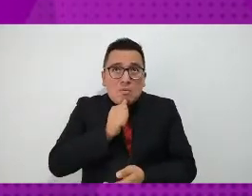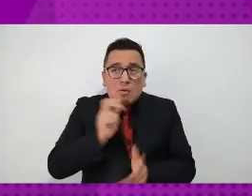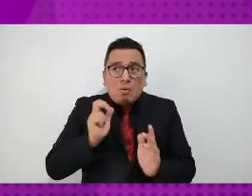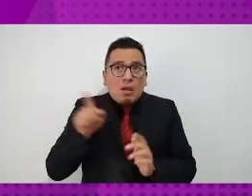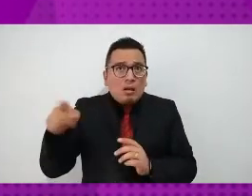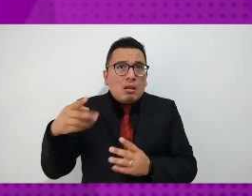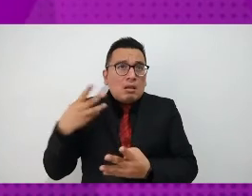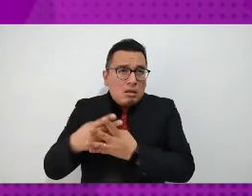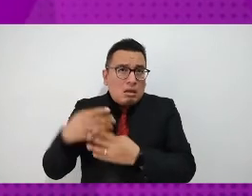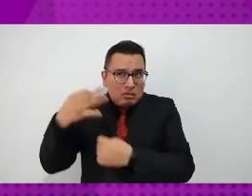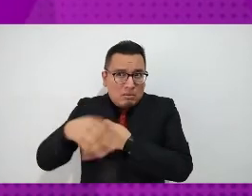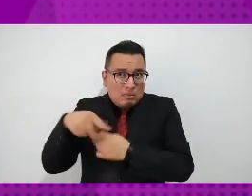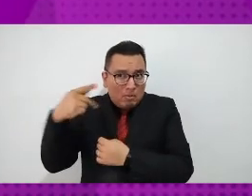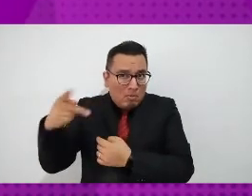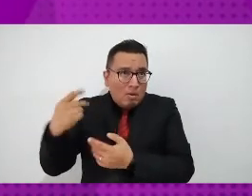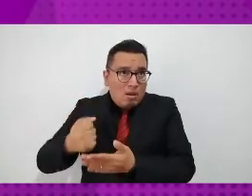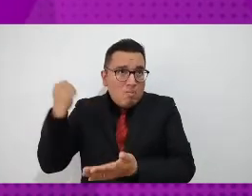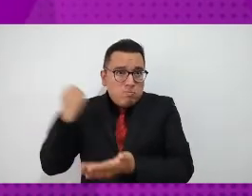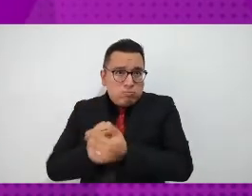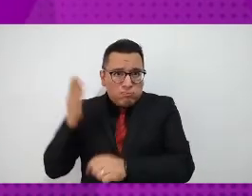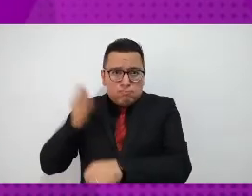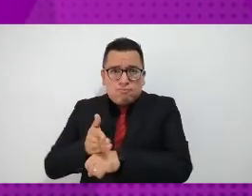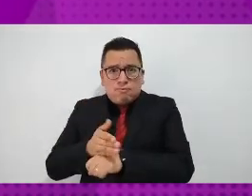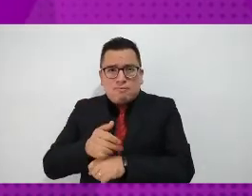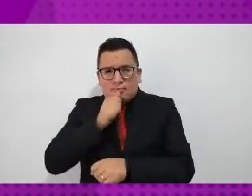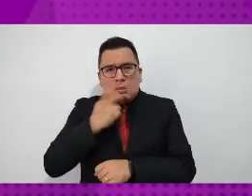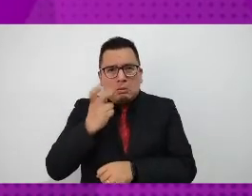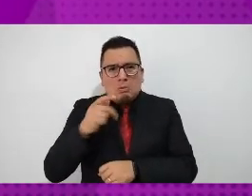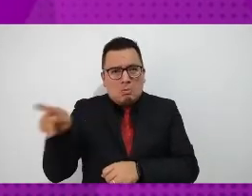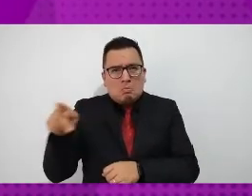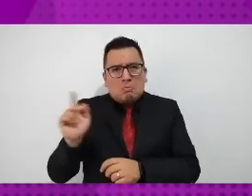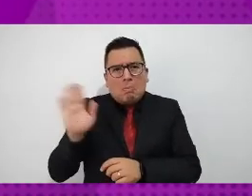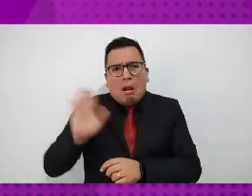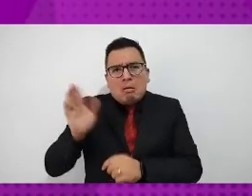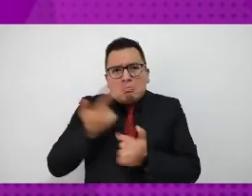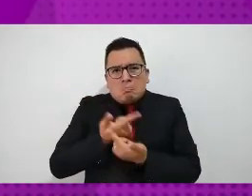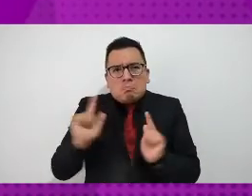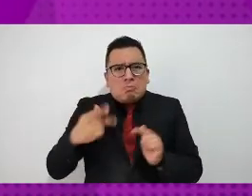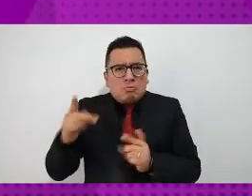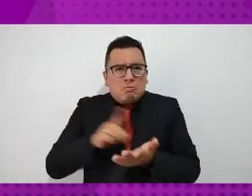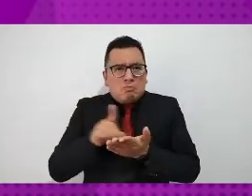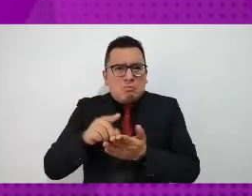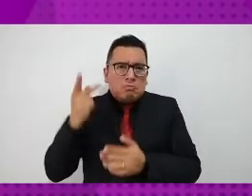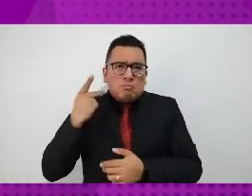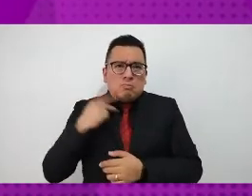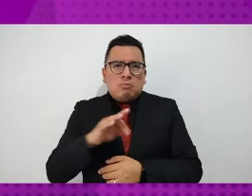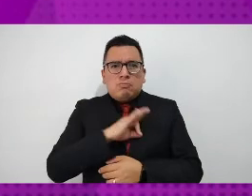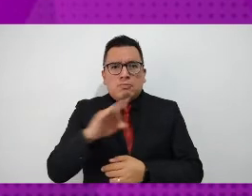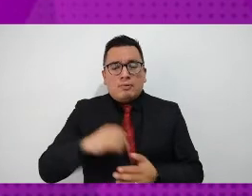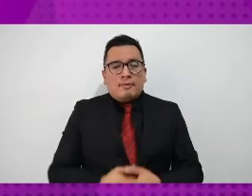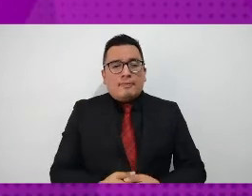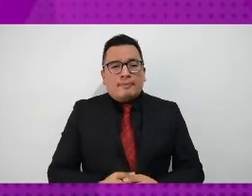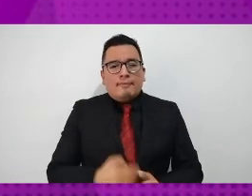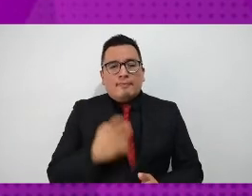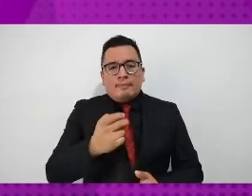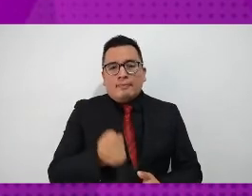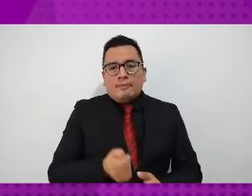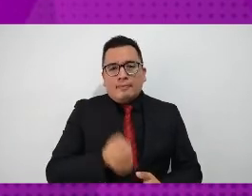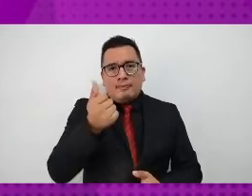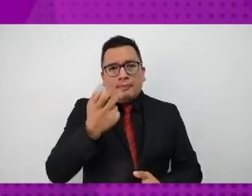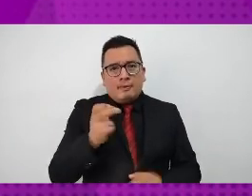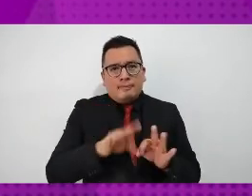de su libertad pero que no tiene una sentencia condenatoria por lo tanto mantiene sus derechos políticos y ese fue el primer dato